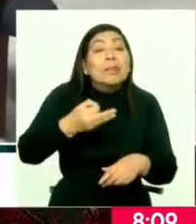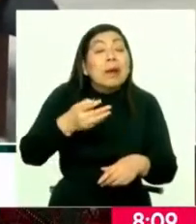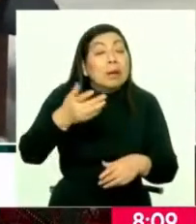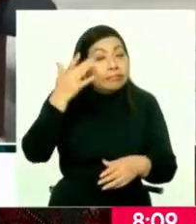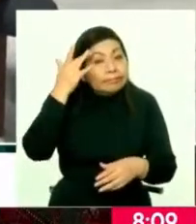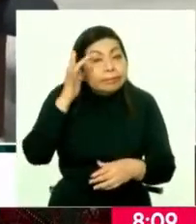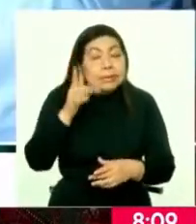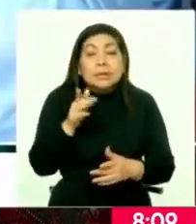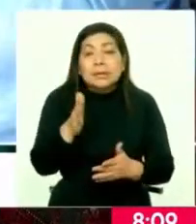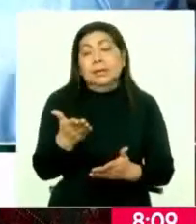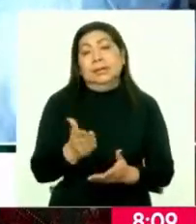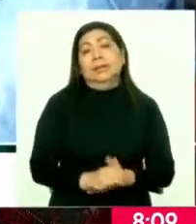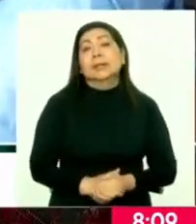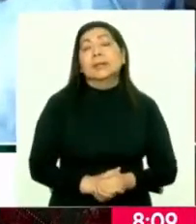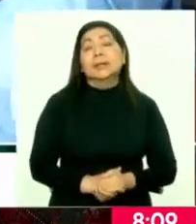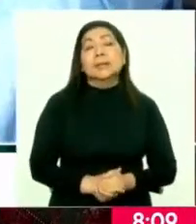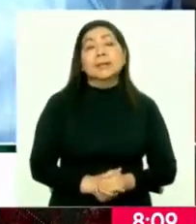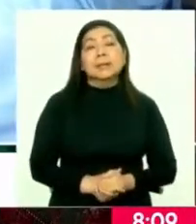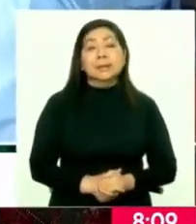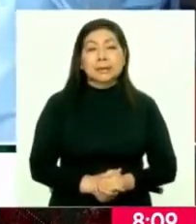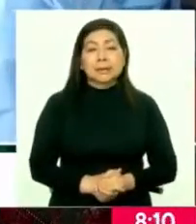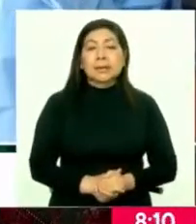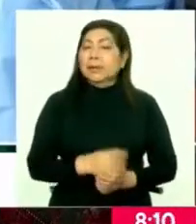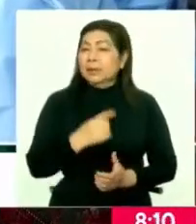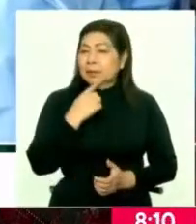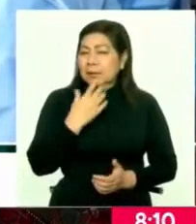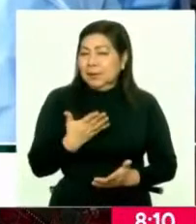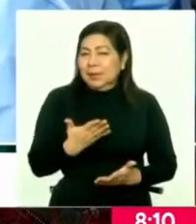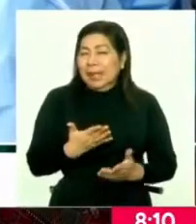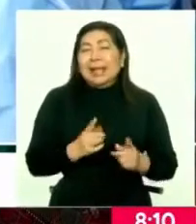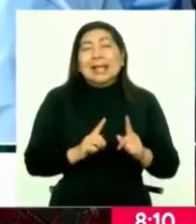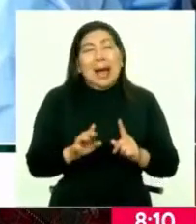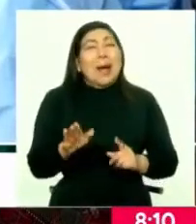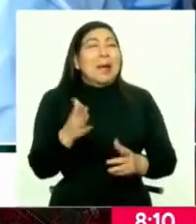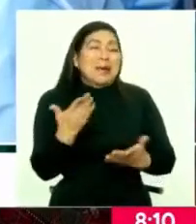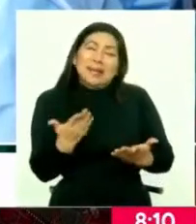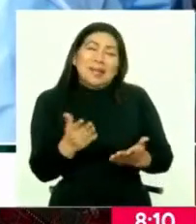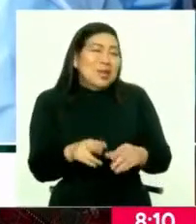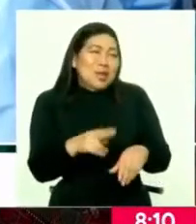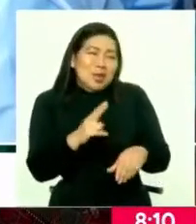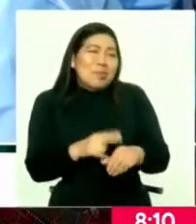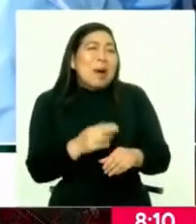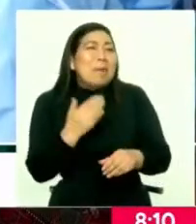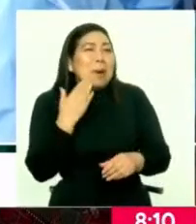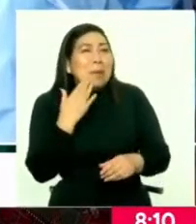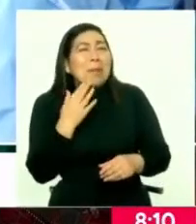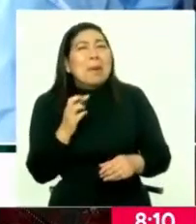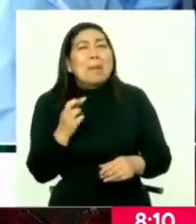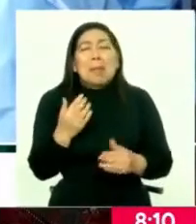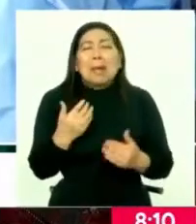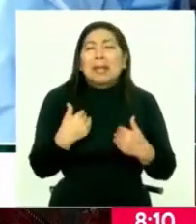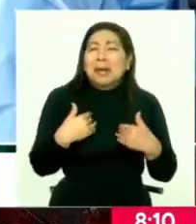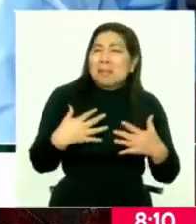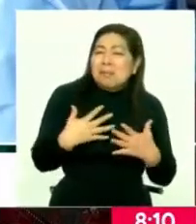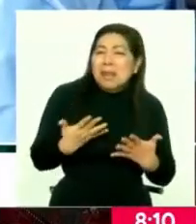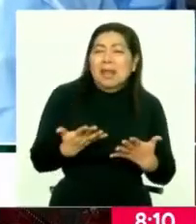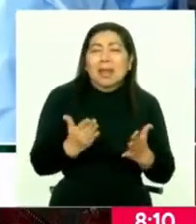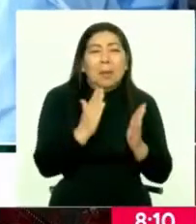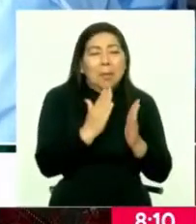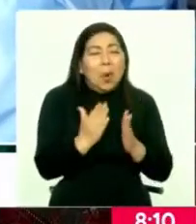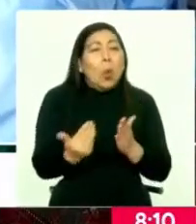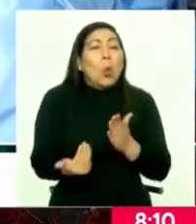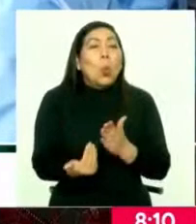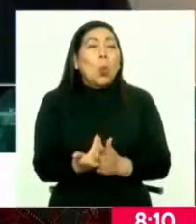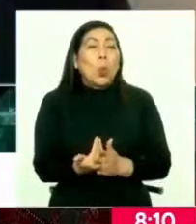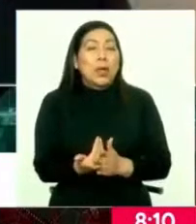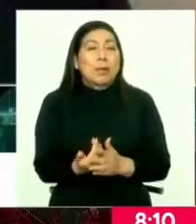experto, como médico en ello? Yo creo que la desconfianza es algo normal ante un método o una medida